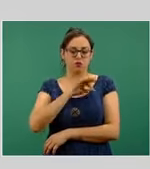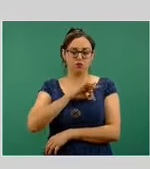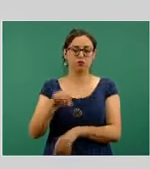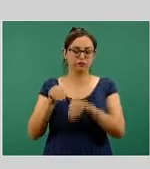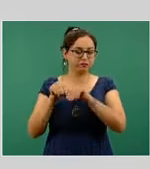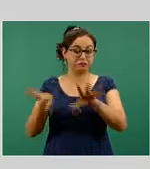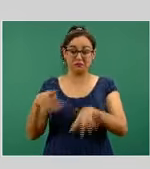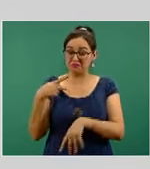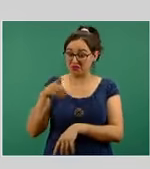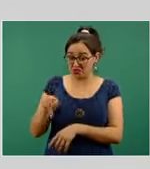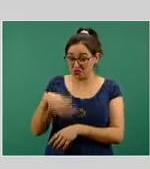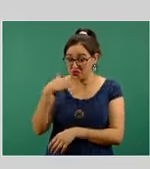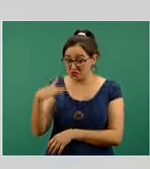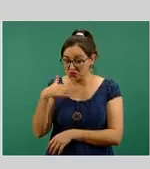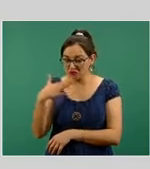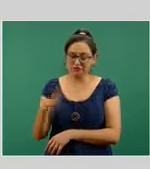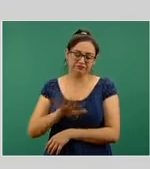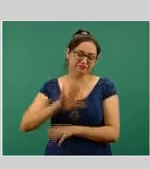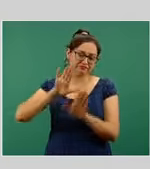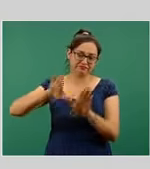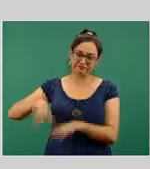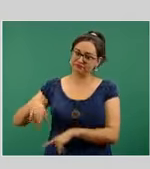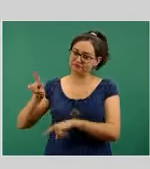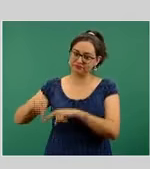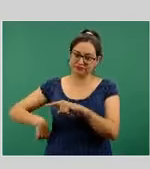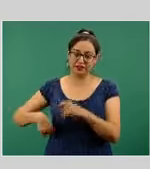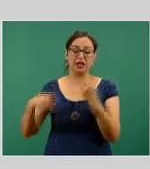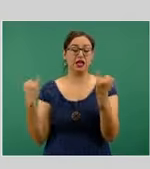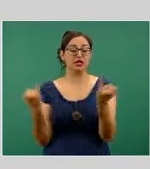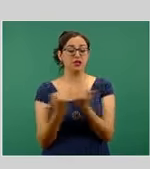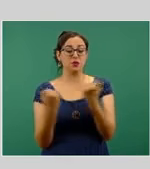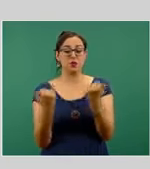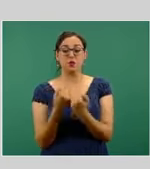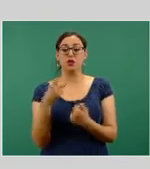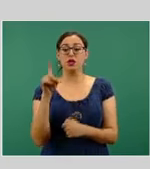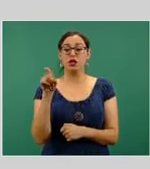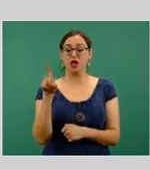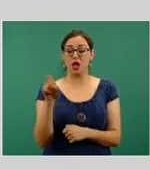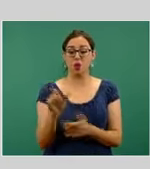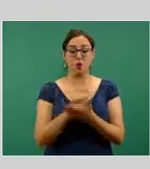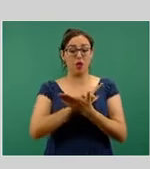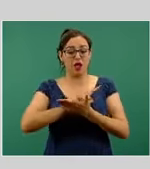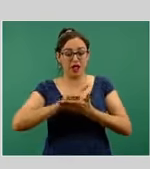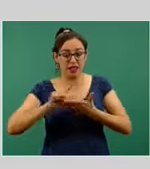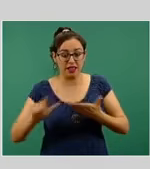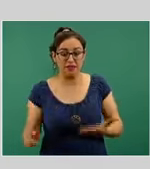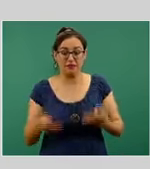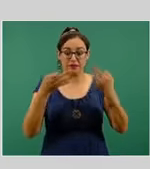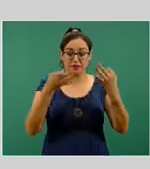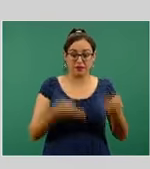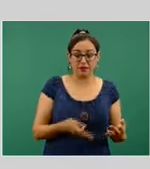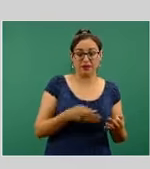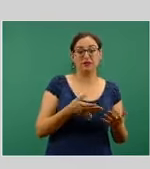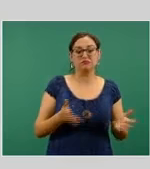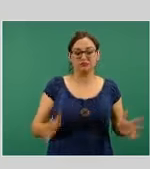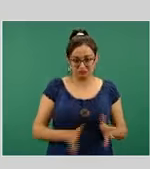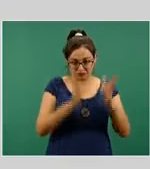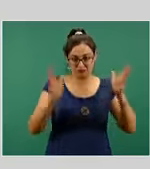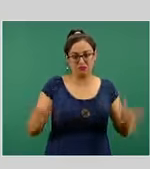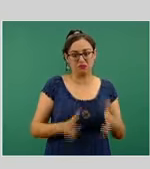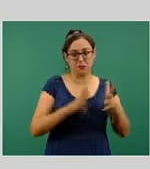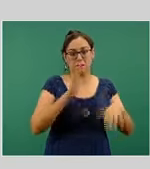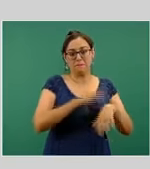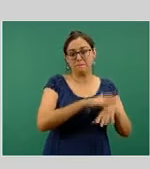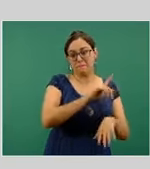garantizar el acceso a agua potable, y esa puede venir de fortalecer los impuestos a bebidas azucaradas y comida chatarra,